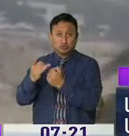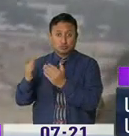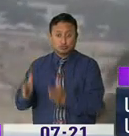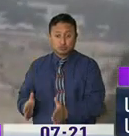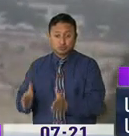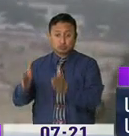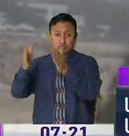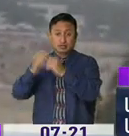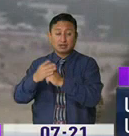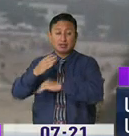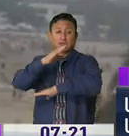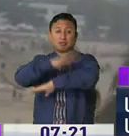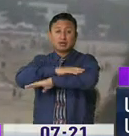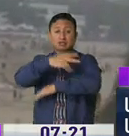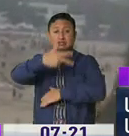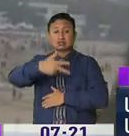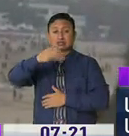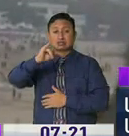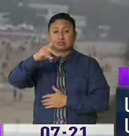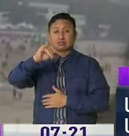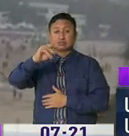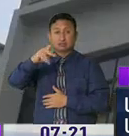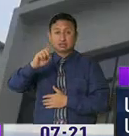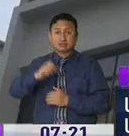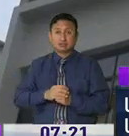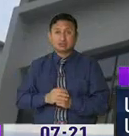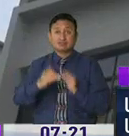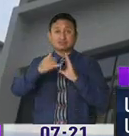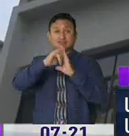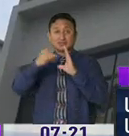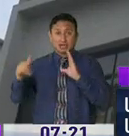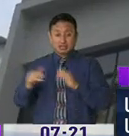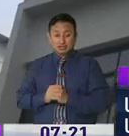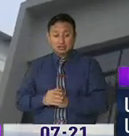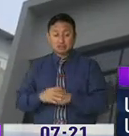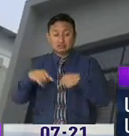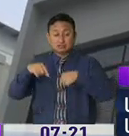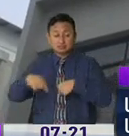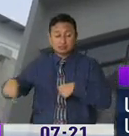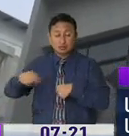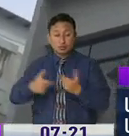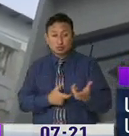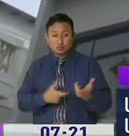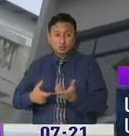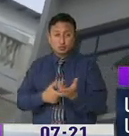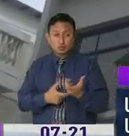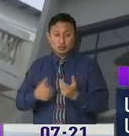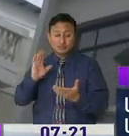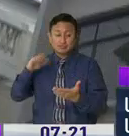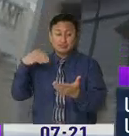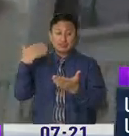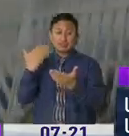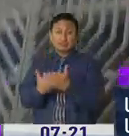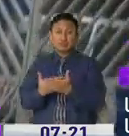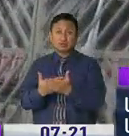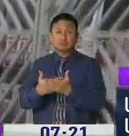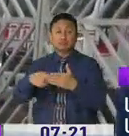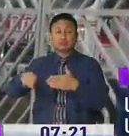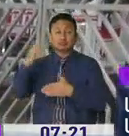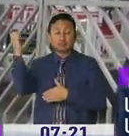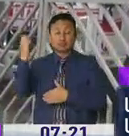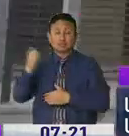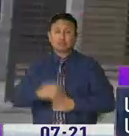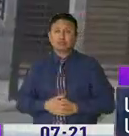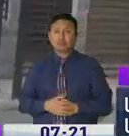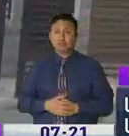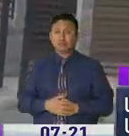Chipipe en el cantón Salinas. Inmediatamente unidades del cuerpo de bomberos acudieron a atender la emergencia. Un flagelo en